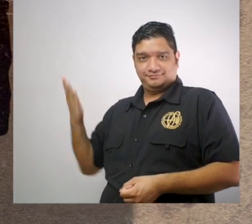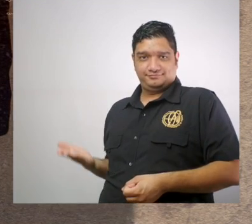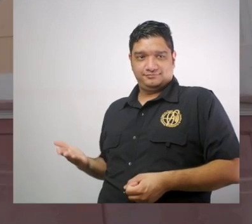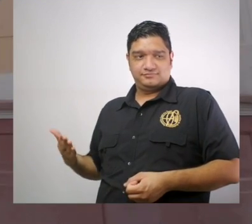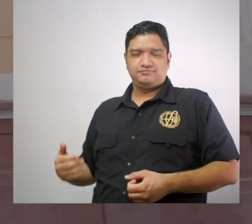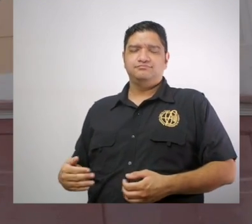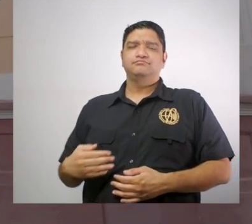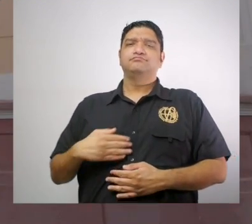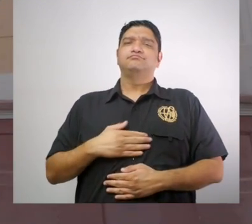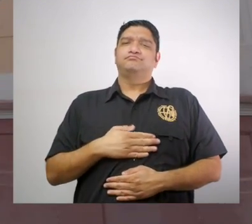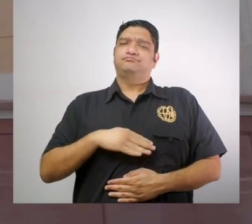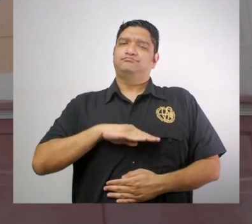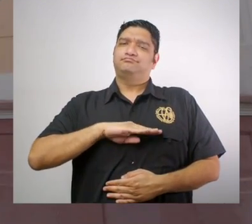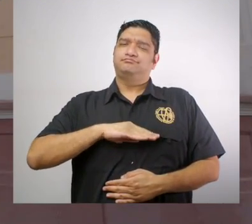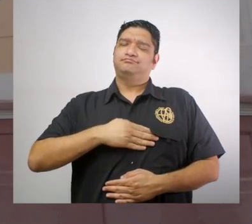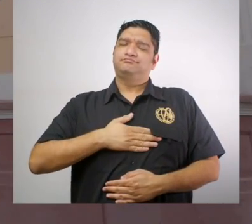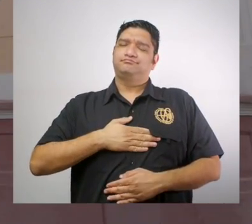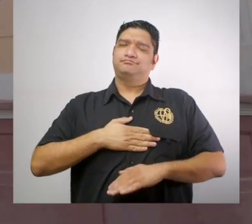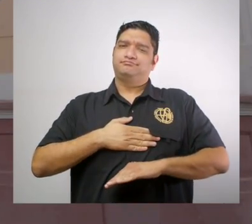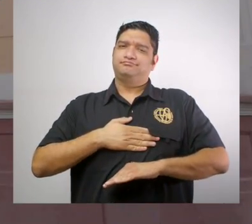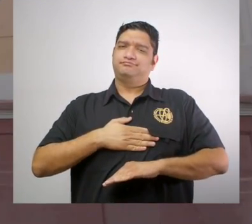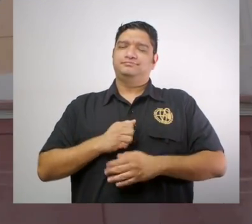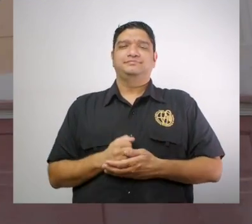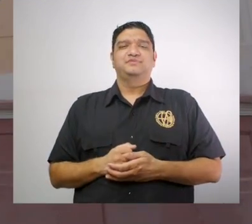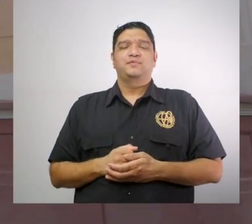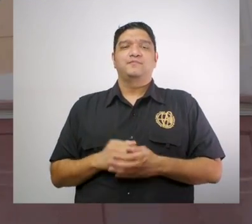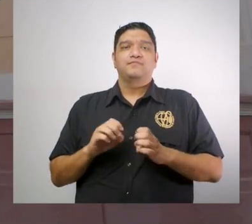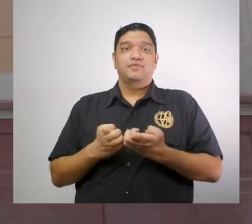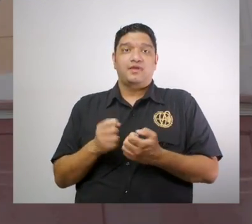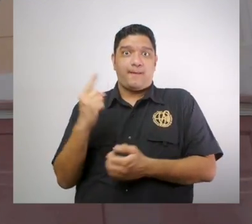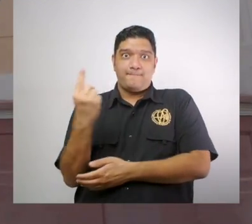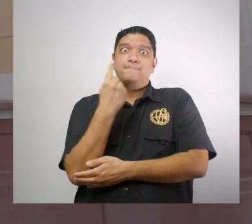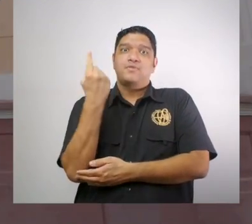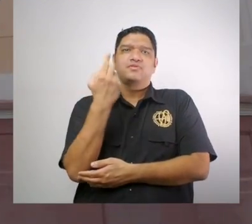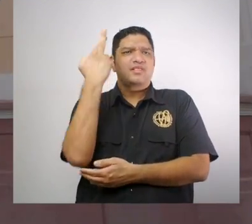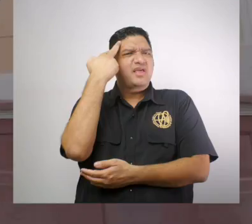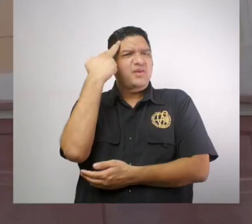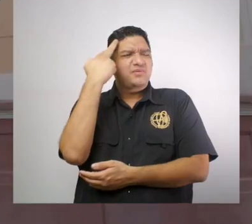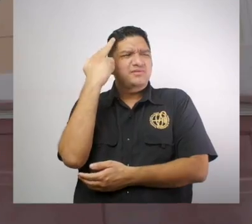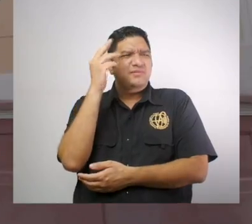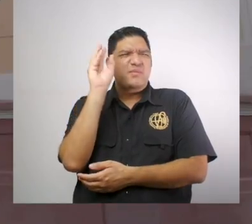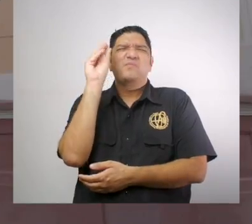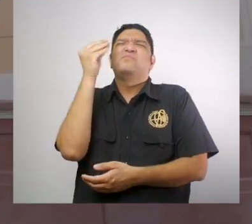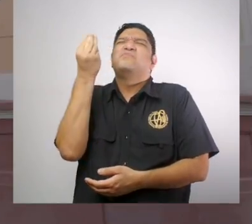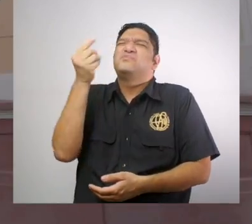Mayorga. También es importante recordar por qué este lugar.